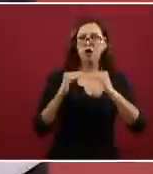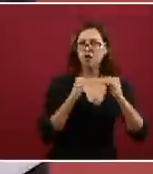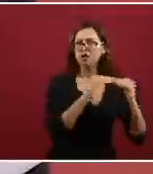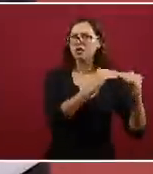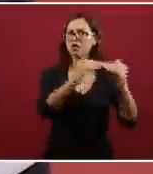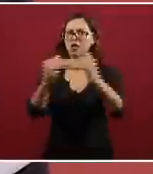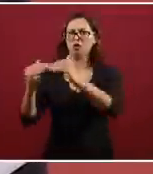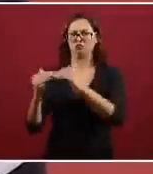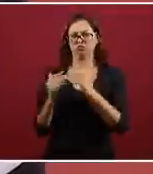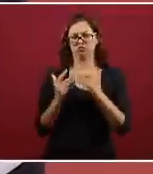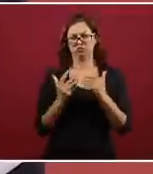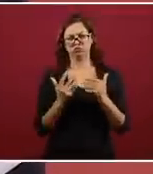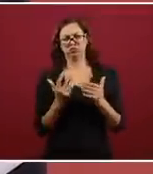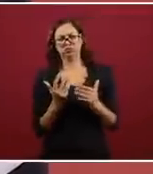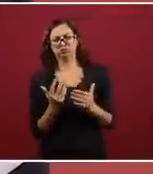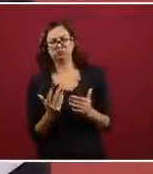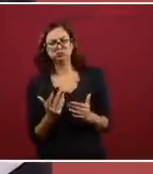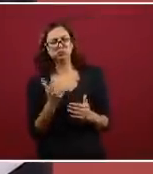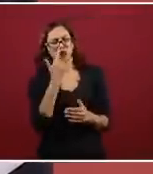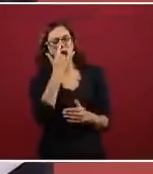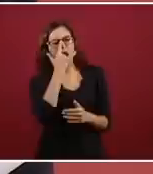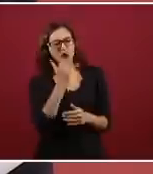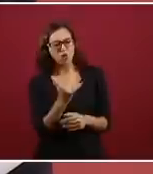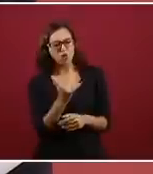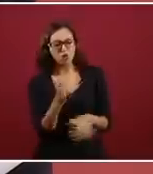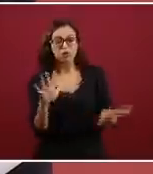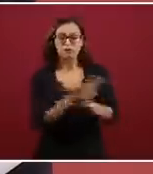reforma educativa.